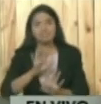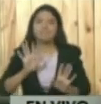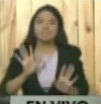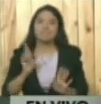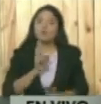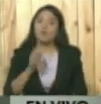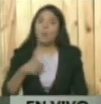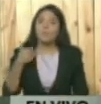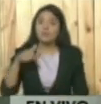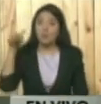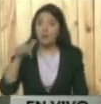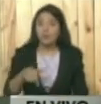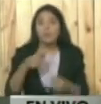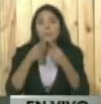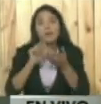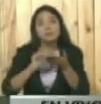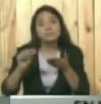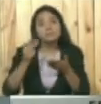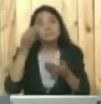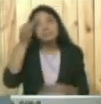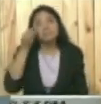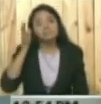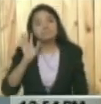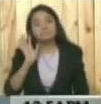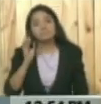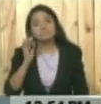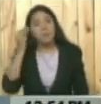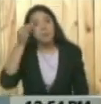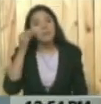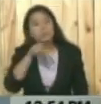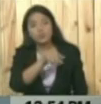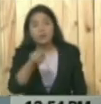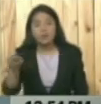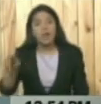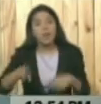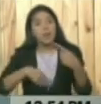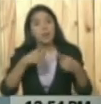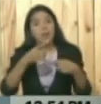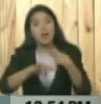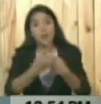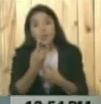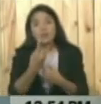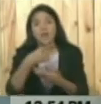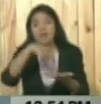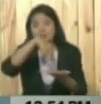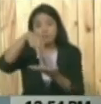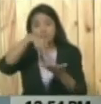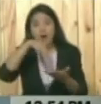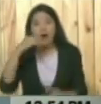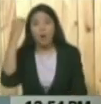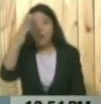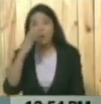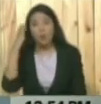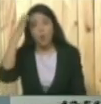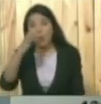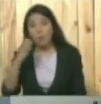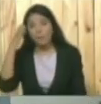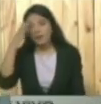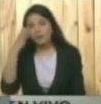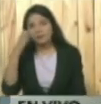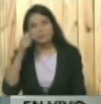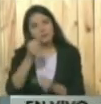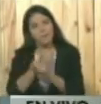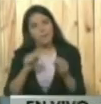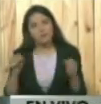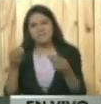que aprovechamos este espacio para dejar. La causa de los refugiados en Europa no se puede